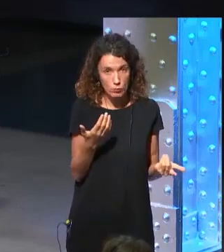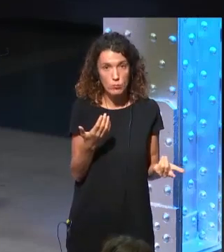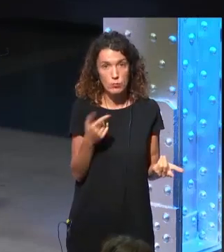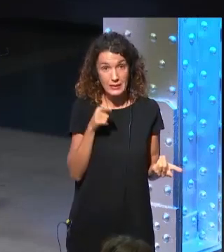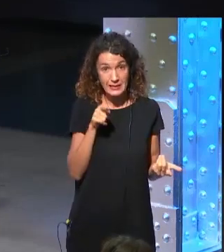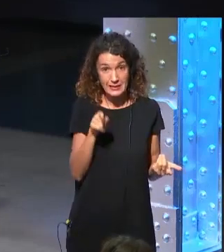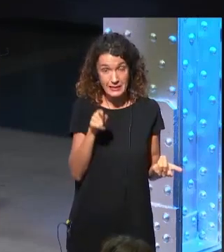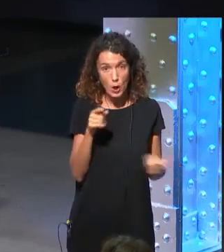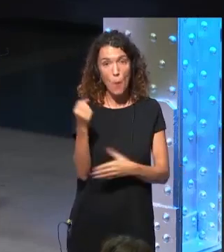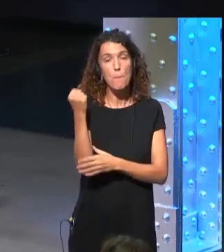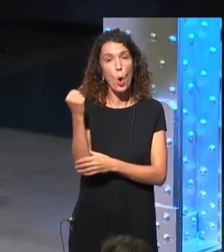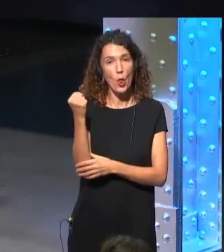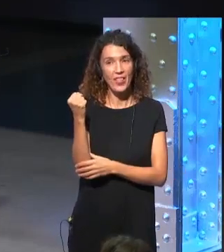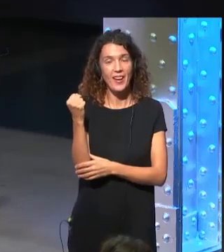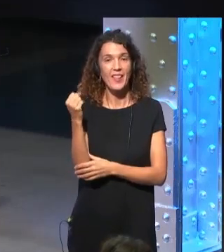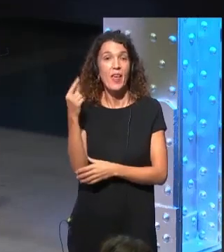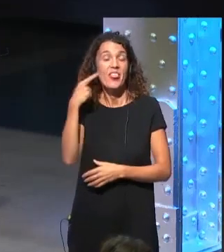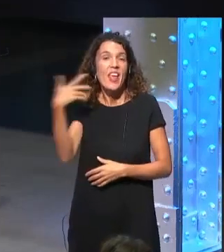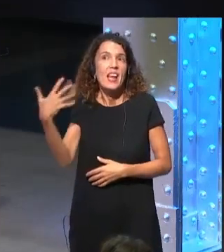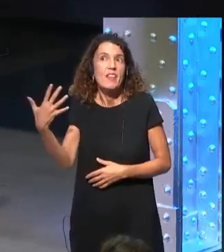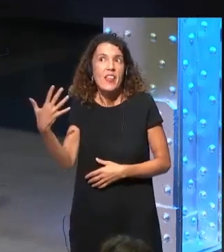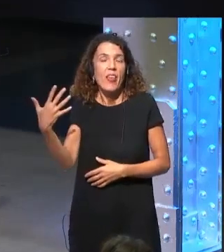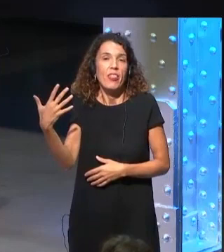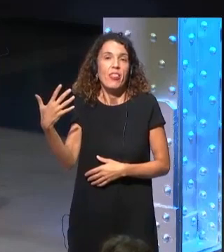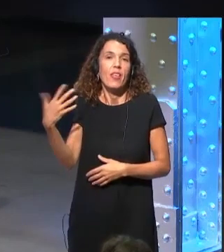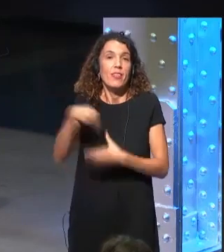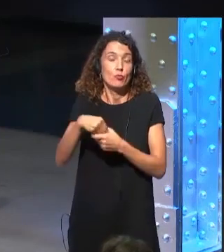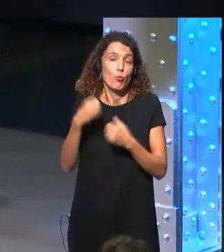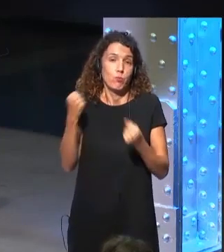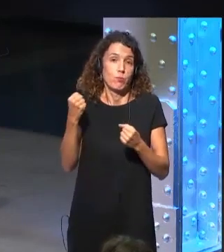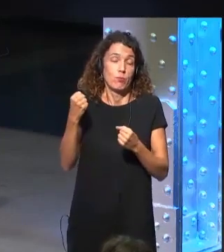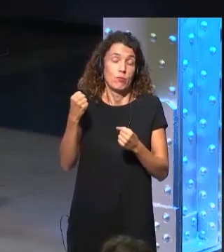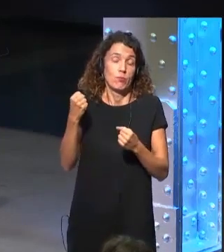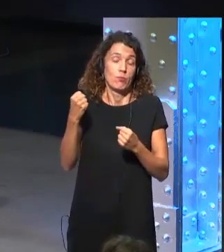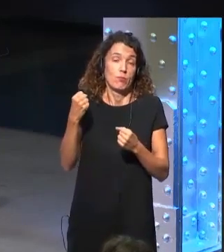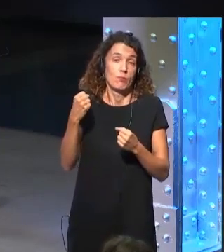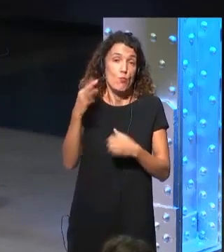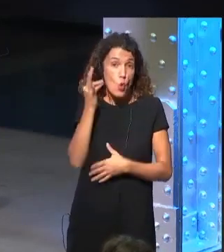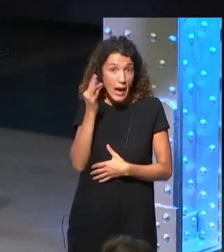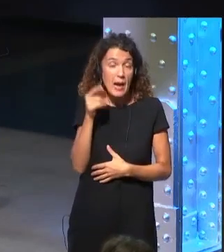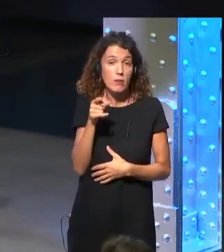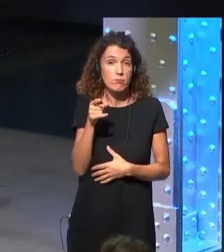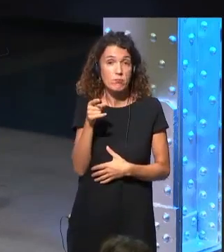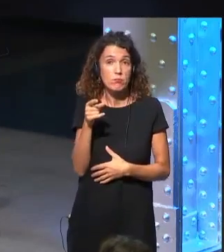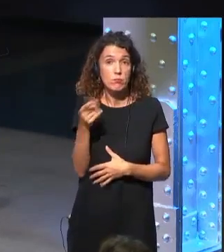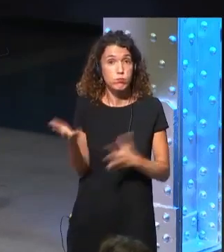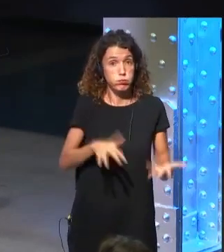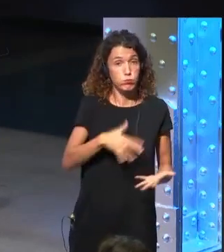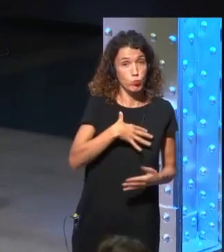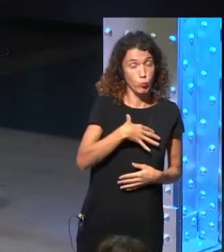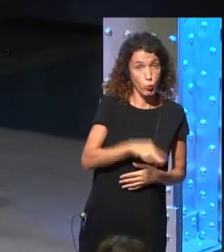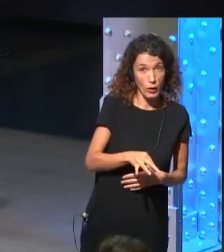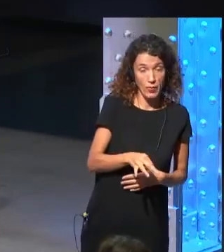se aplica este poder de la celebridad, entre comillas. En este sentido,